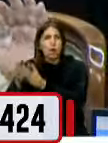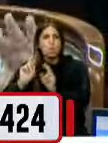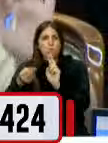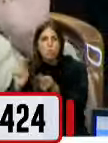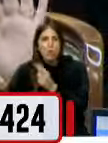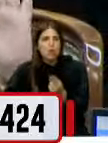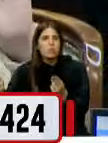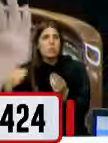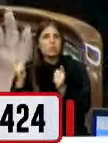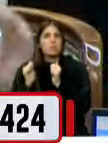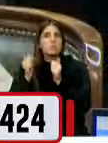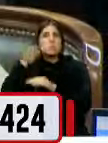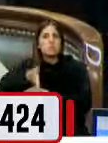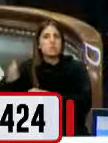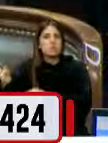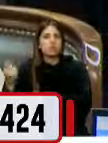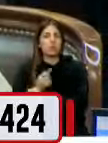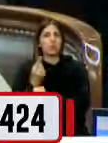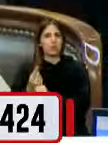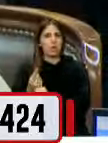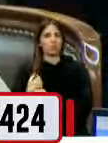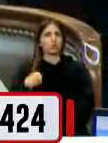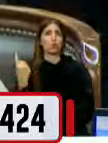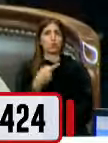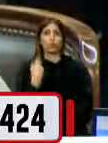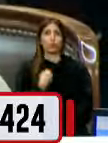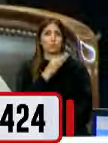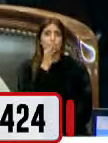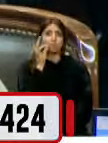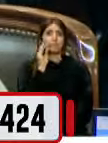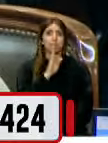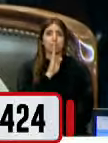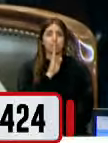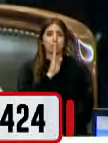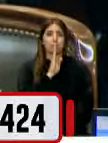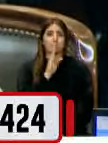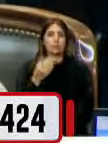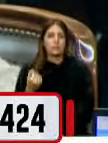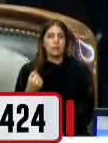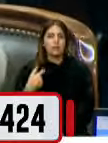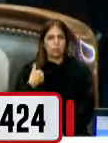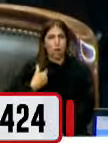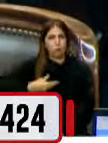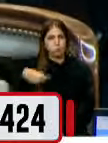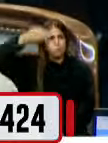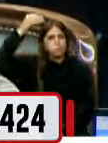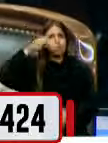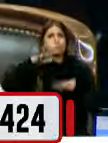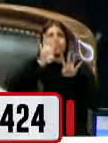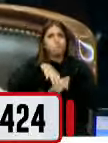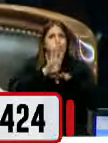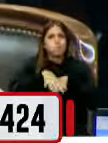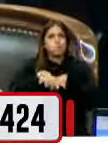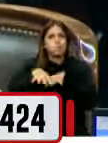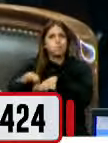laburar, para que puedan generar laburo y para que no salgan los recursos naturales nuestros como commodities para afuera.